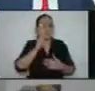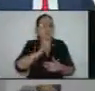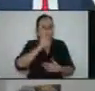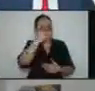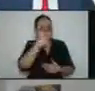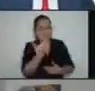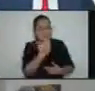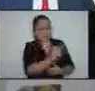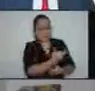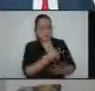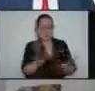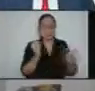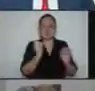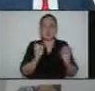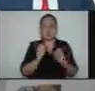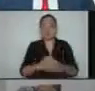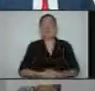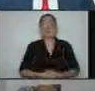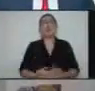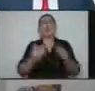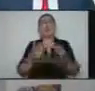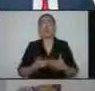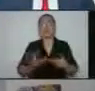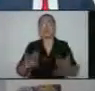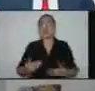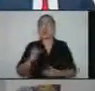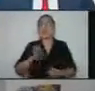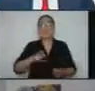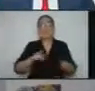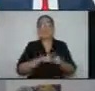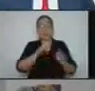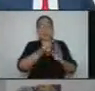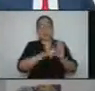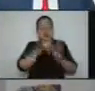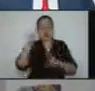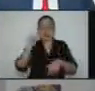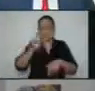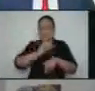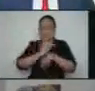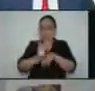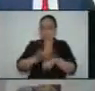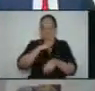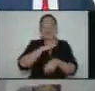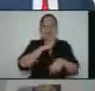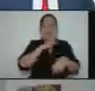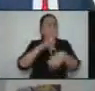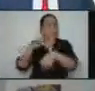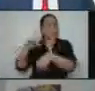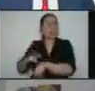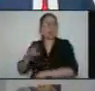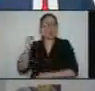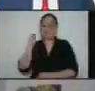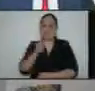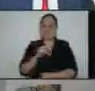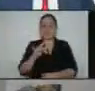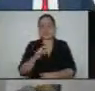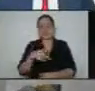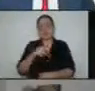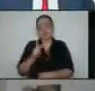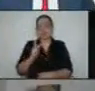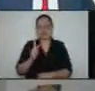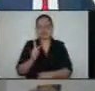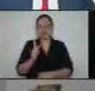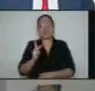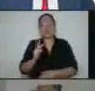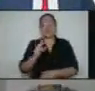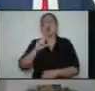tanto, con independencia de la presencia de Netflix en el extranjero, por las particularidades del caso concreto, no